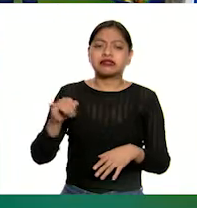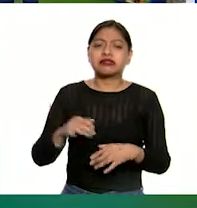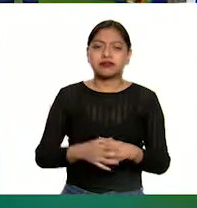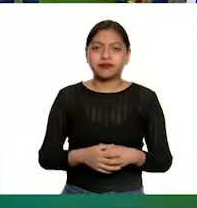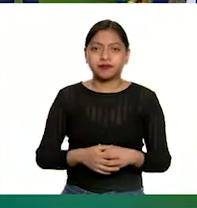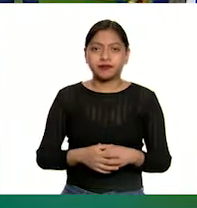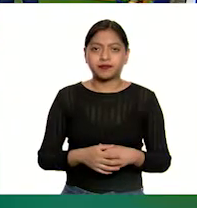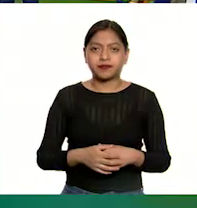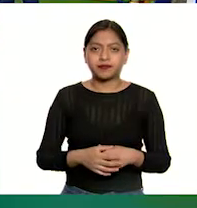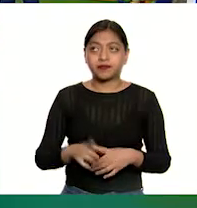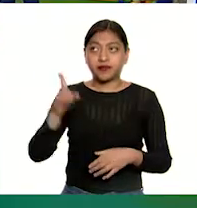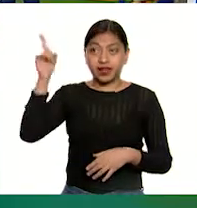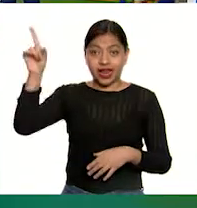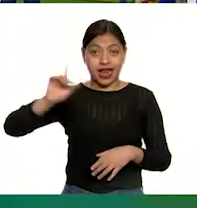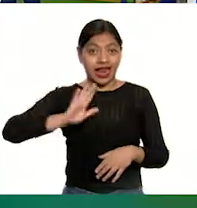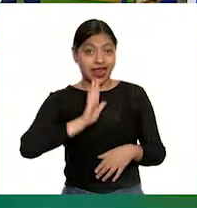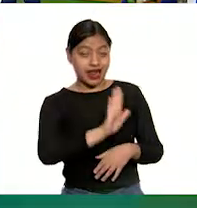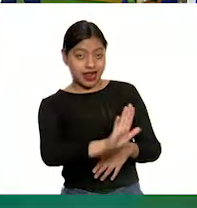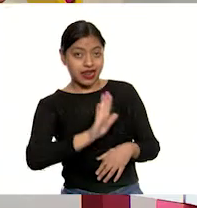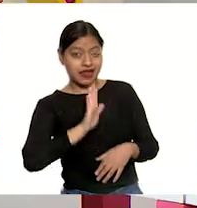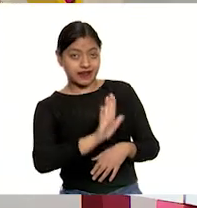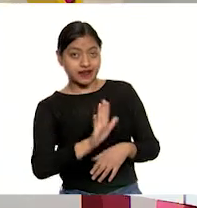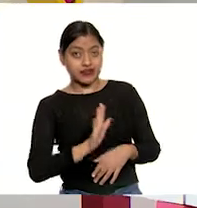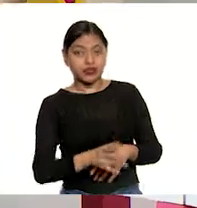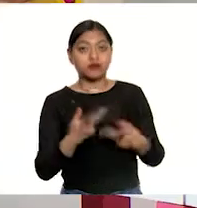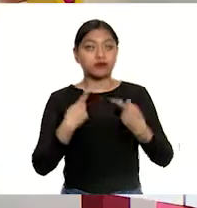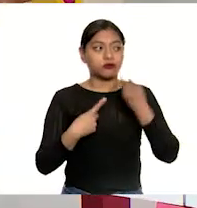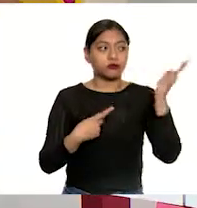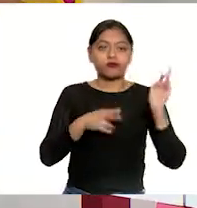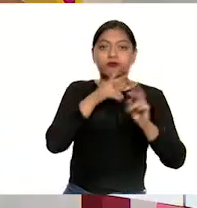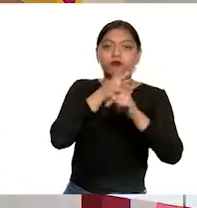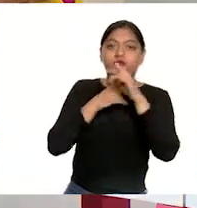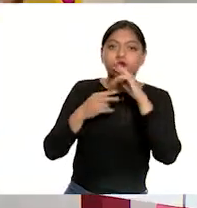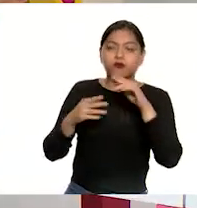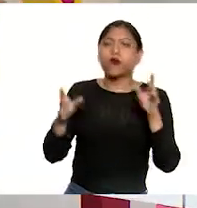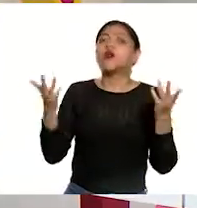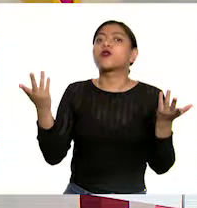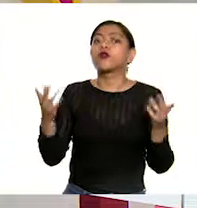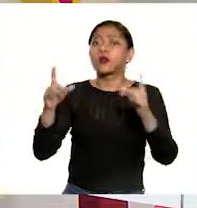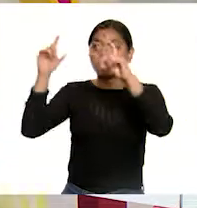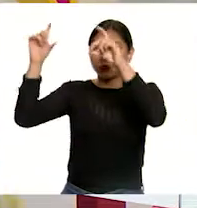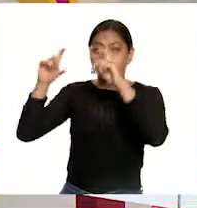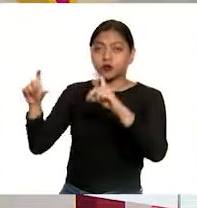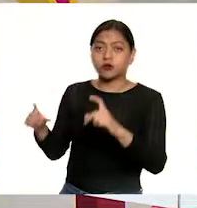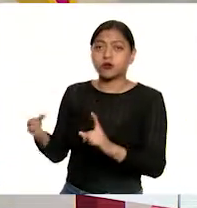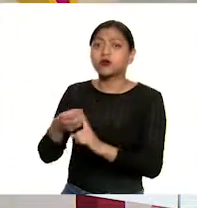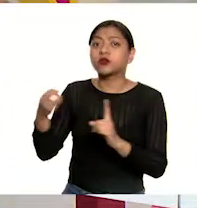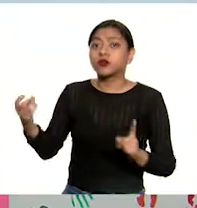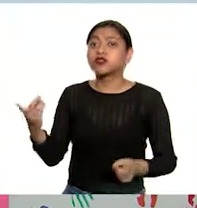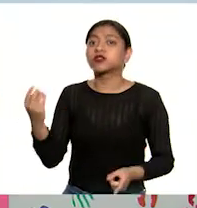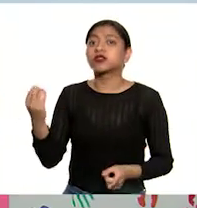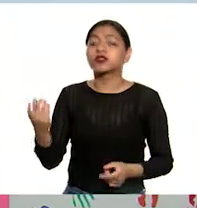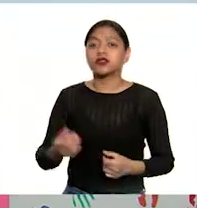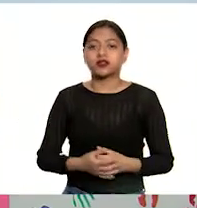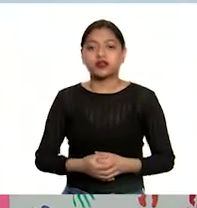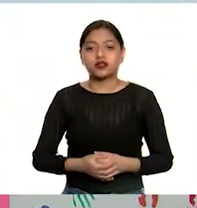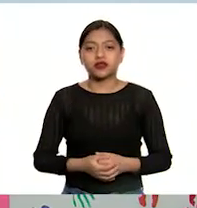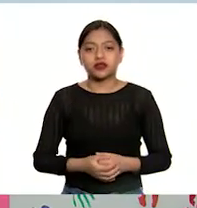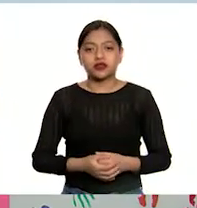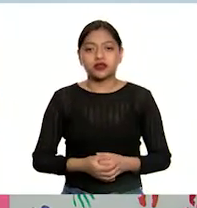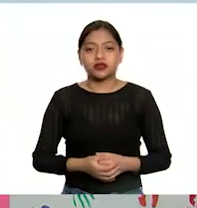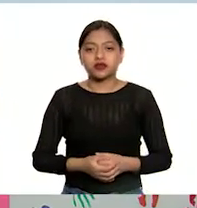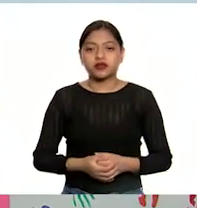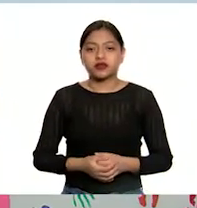consideraban esas palabras como una amenaza. ¿Dónde irá, Pili? Pues yo creo que esa era